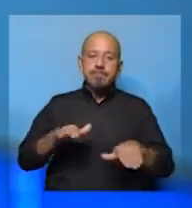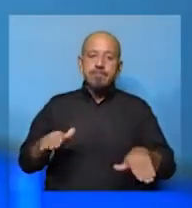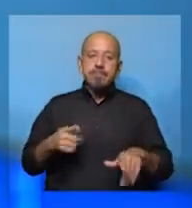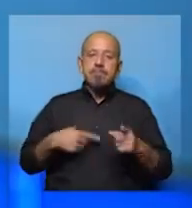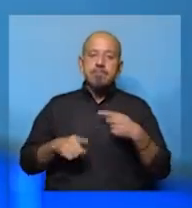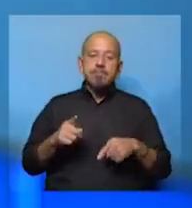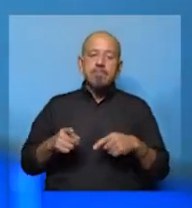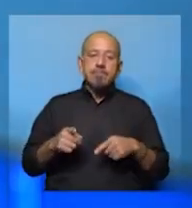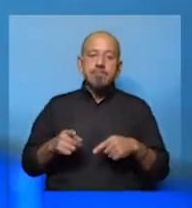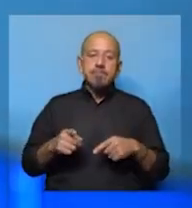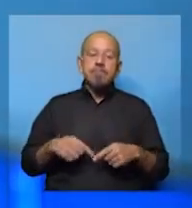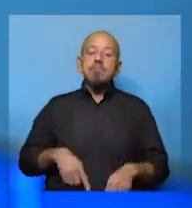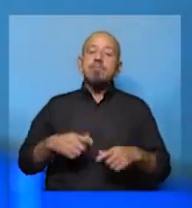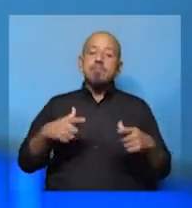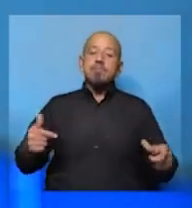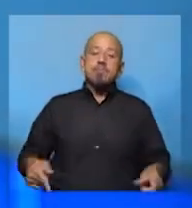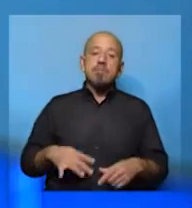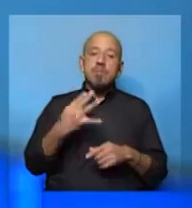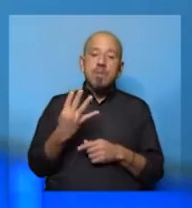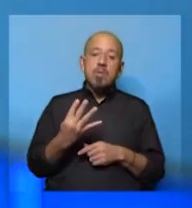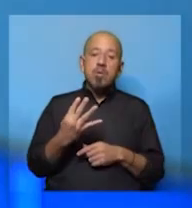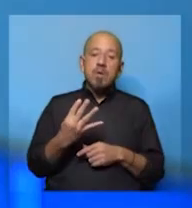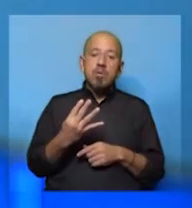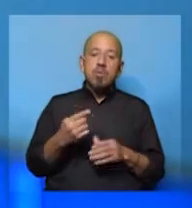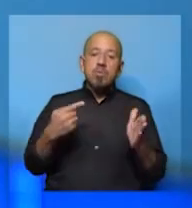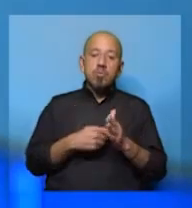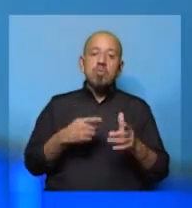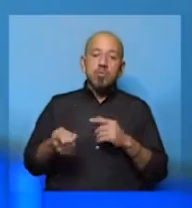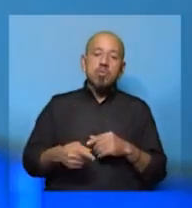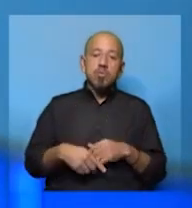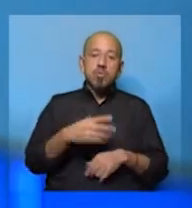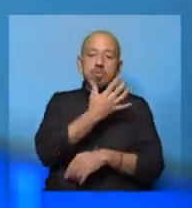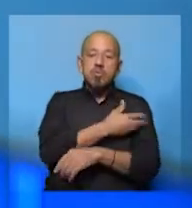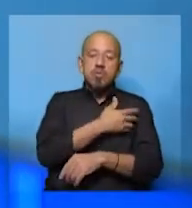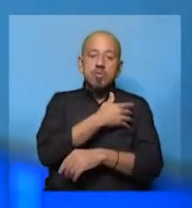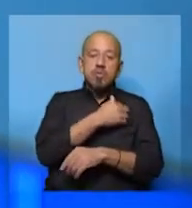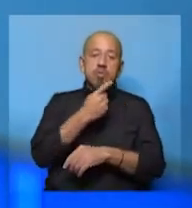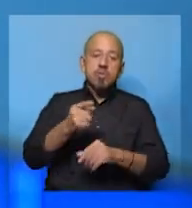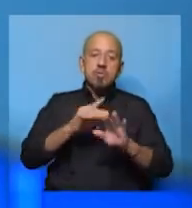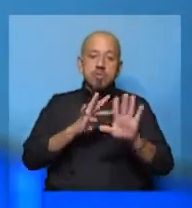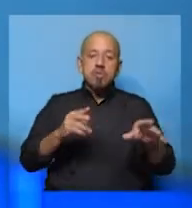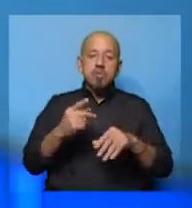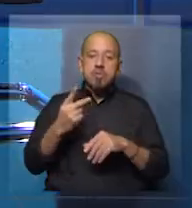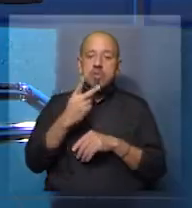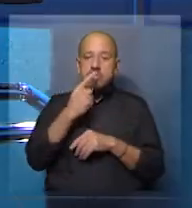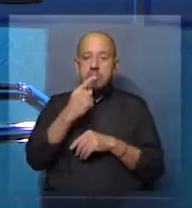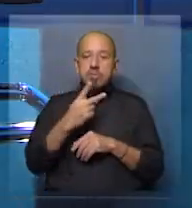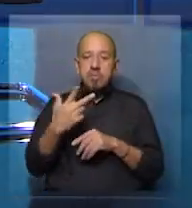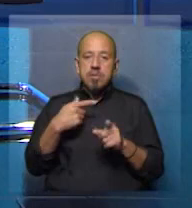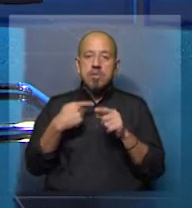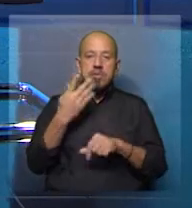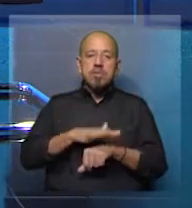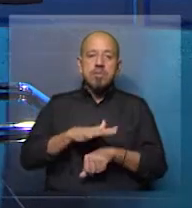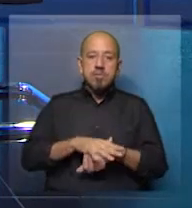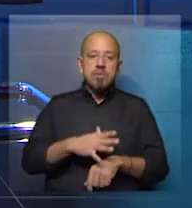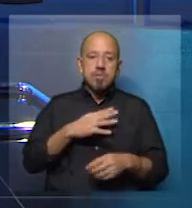embargo creció cuatro puntos la pobreza infantil entre el 19 y el 23 seguimos en otro momento hay